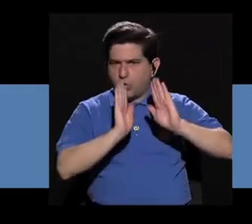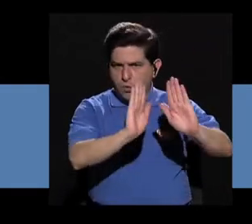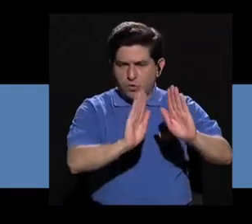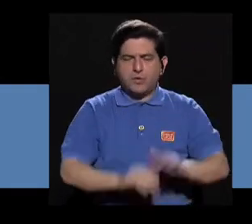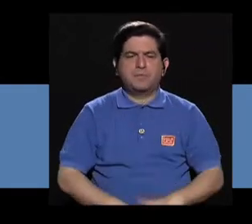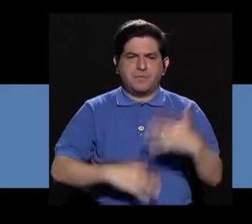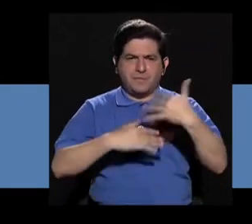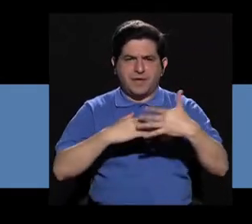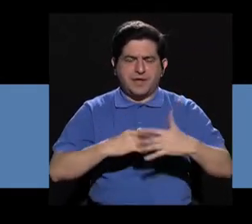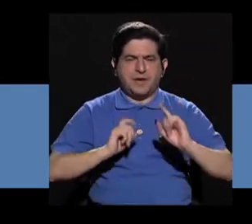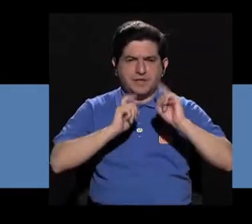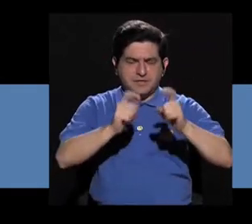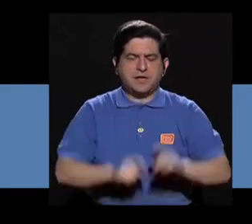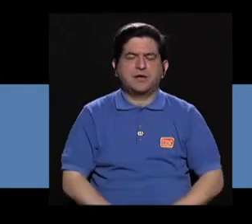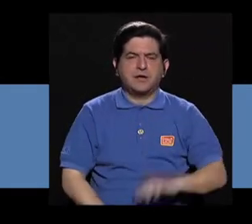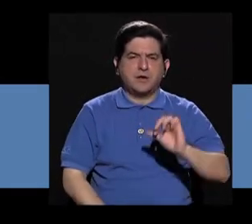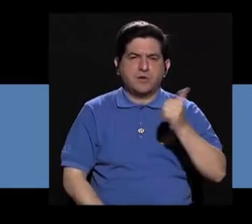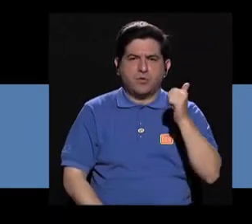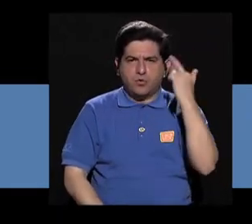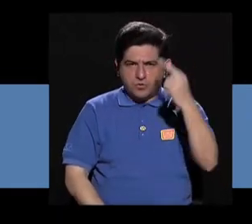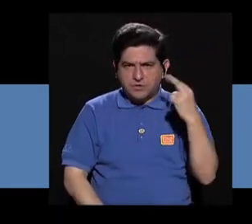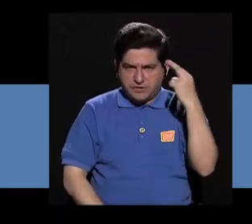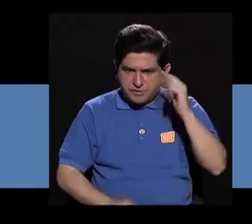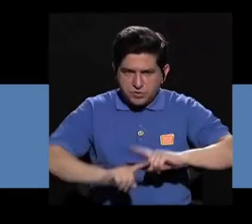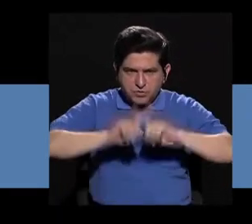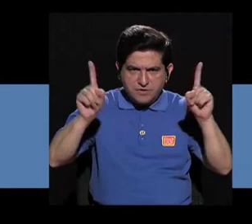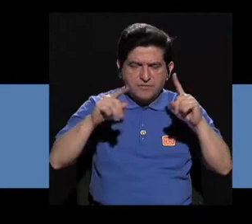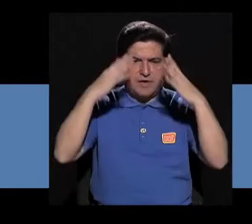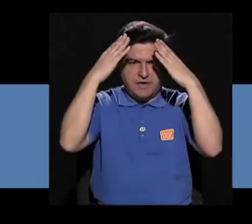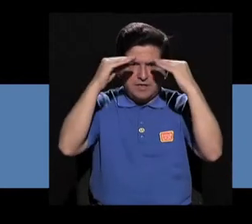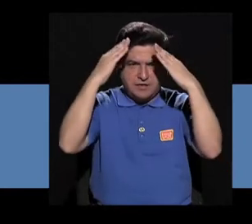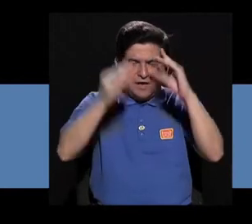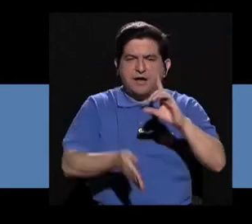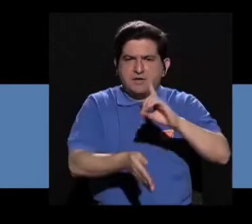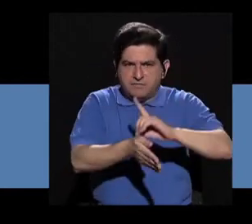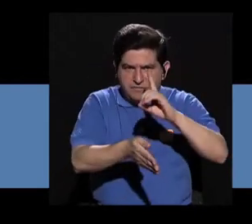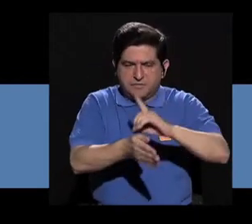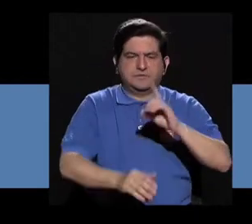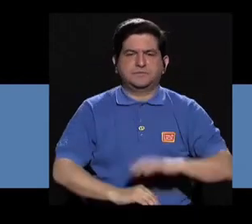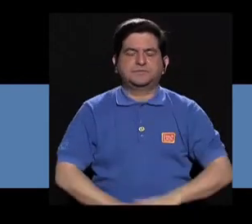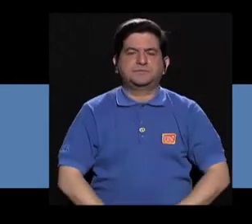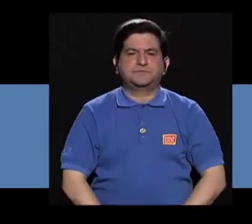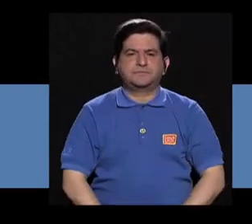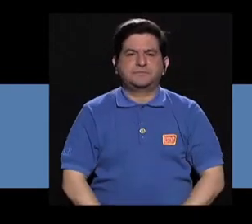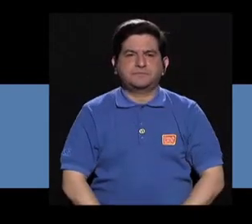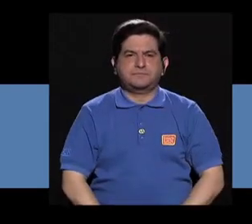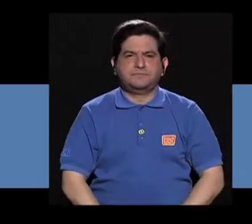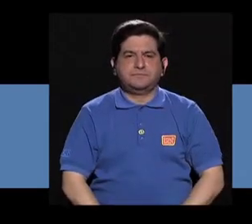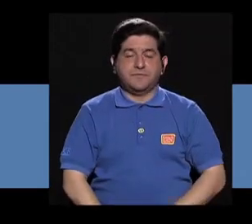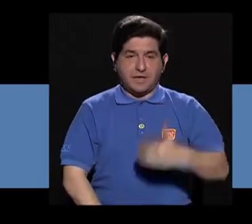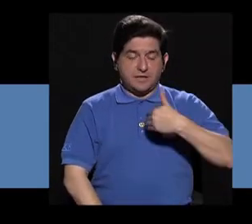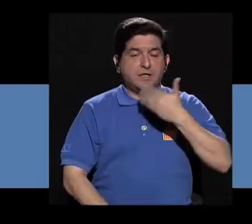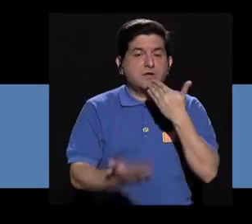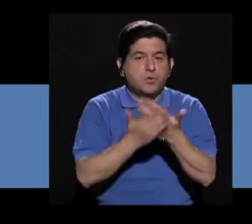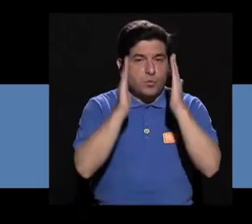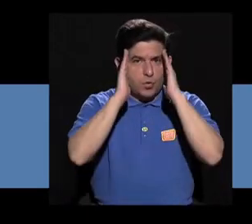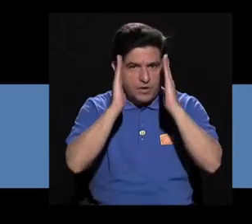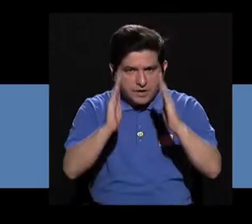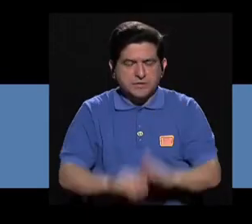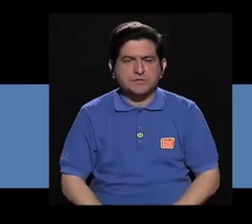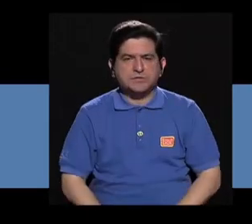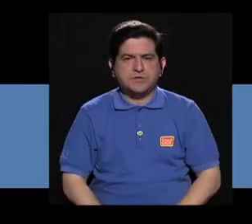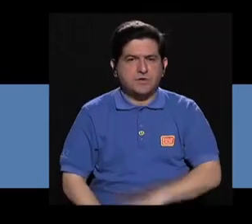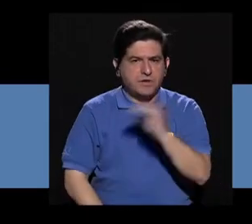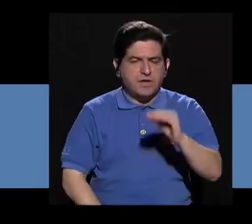rechazado para donar sangre por motivos distintos a los que le informaran en dichas condiciones, recibir buen trato y